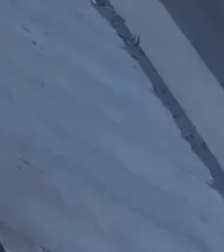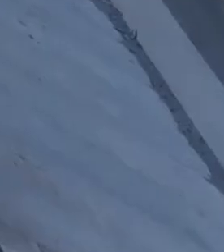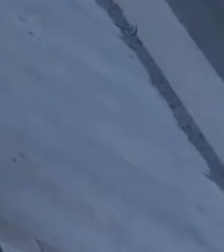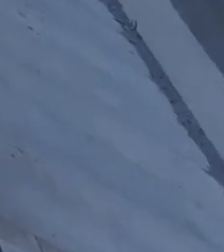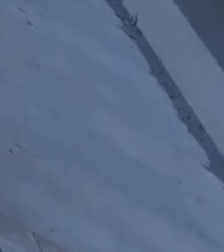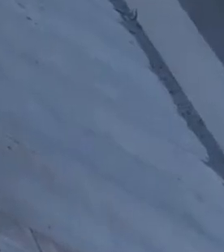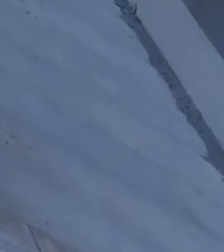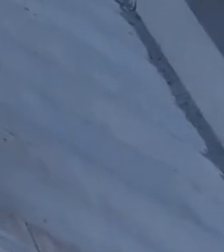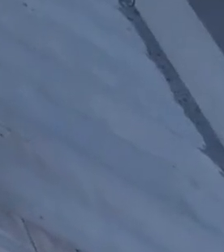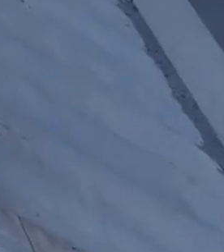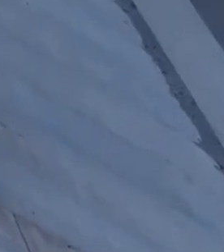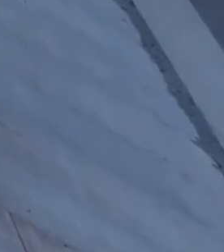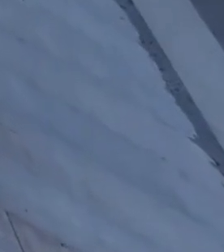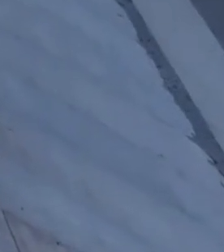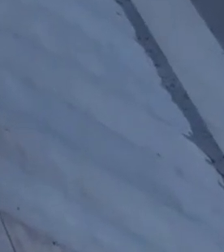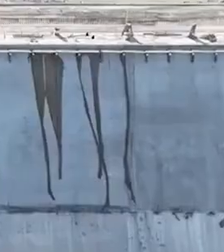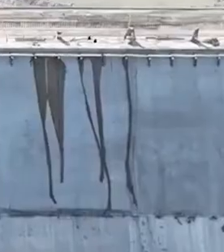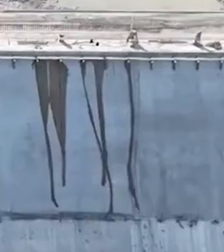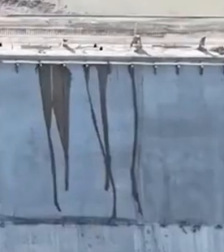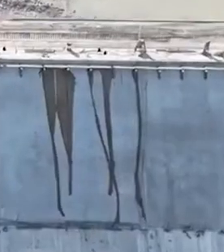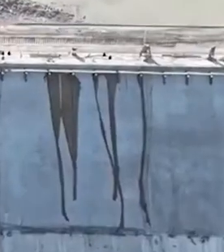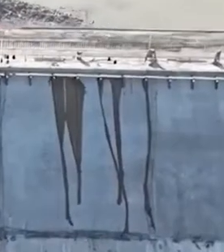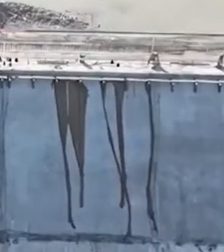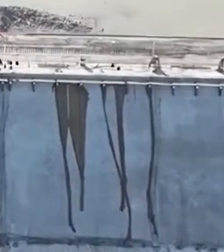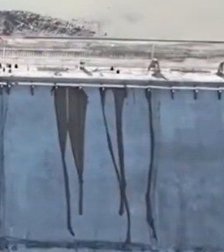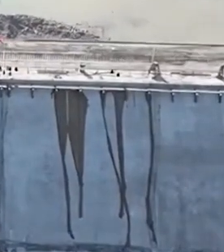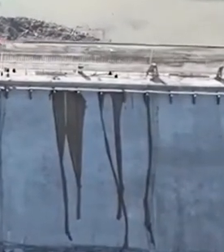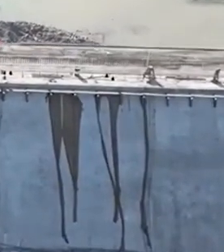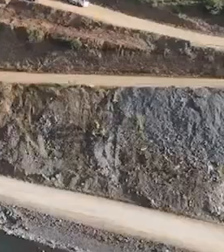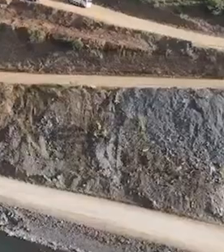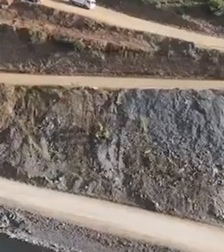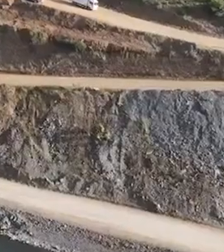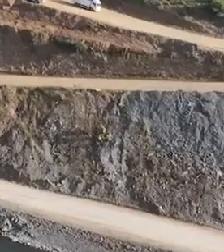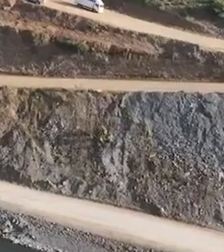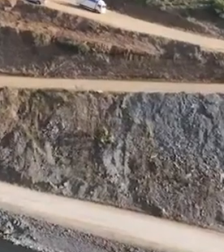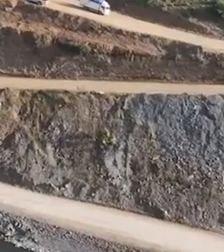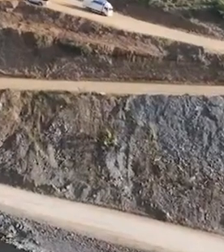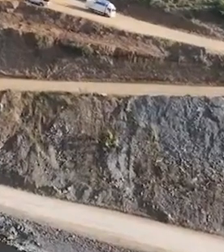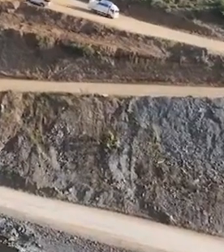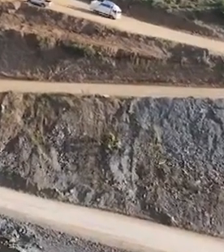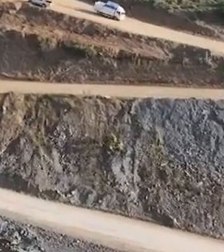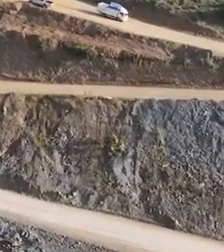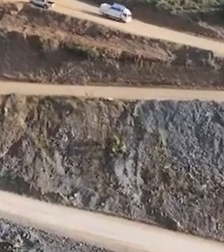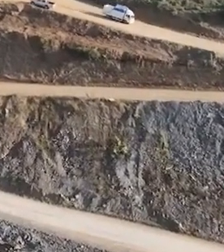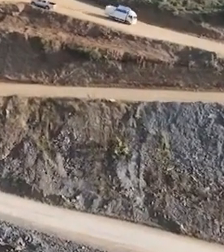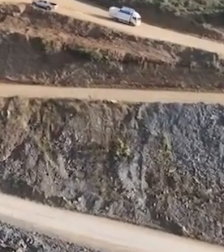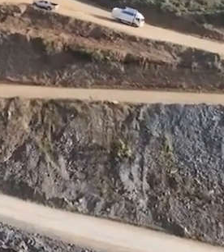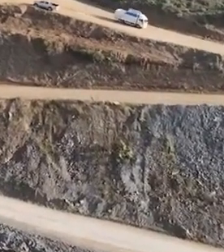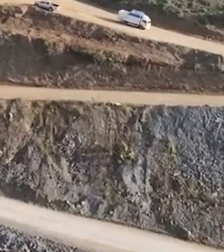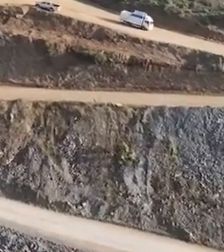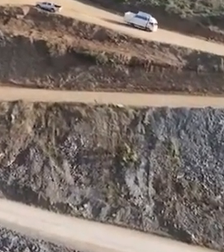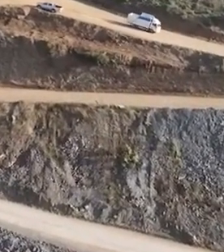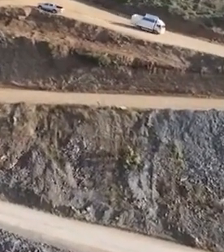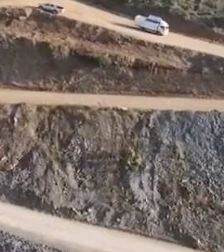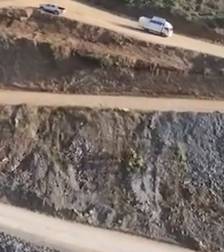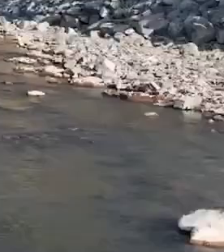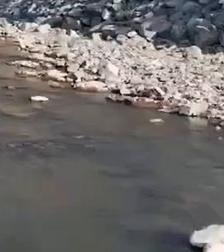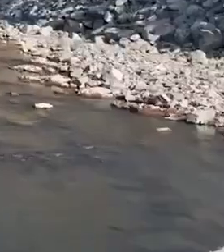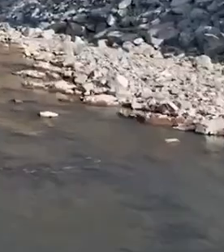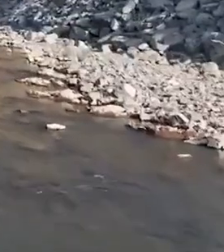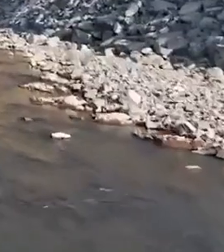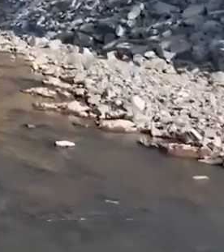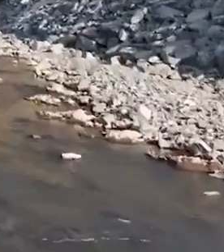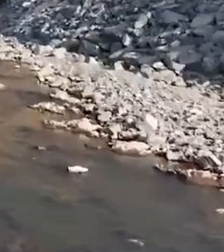Además, se realiza el equipamiento hidroeléctrico de 4 presas más, es decir, se construye una central dentro de una presa